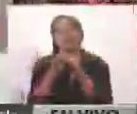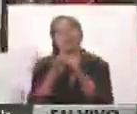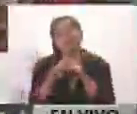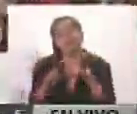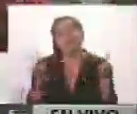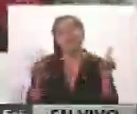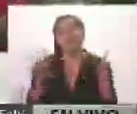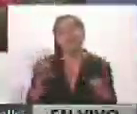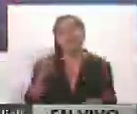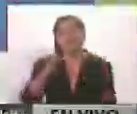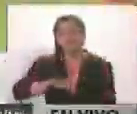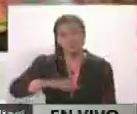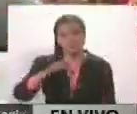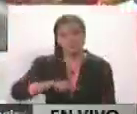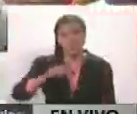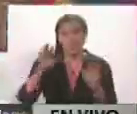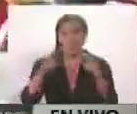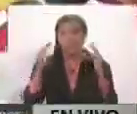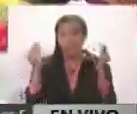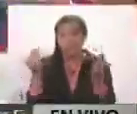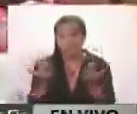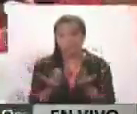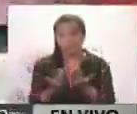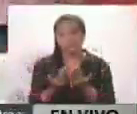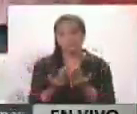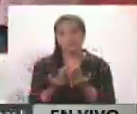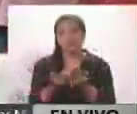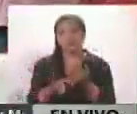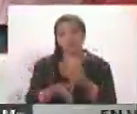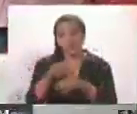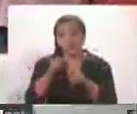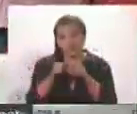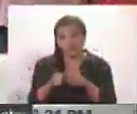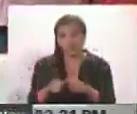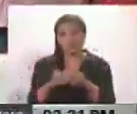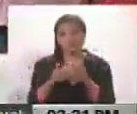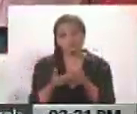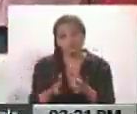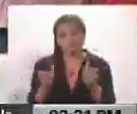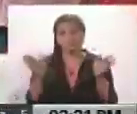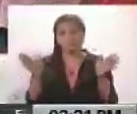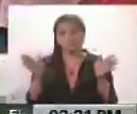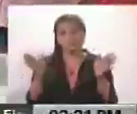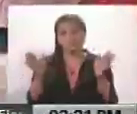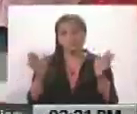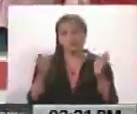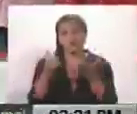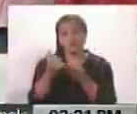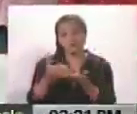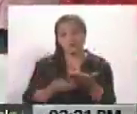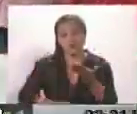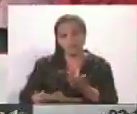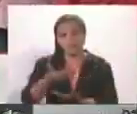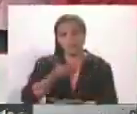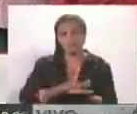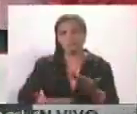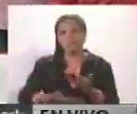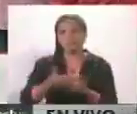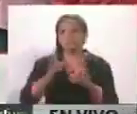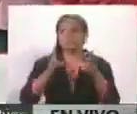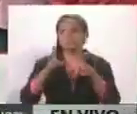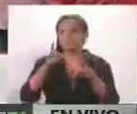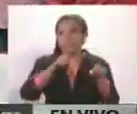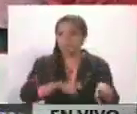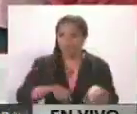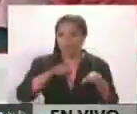necesario. Un mundo que nos abre y nos sigue abriendo las puertas a la cooperación en materia agrícola, en